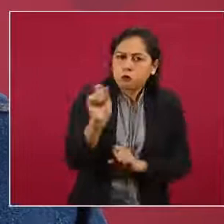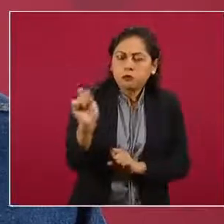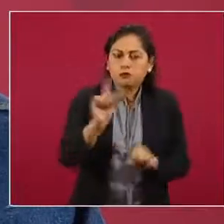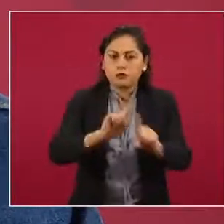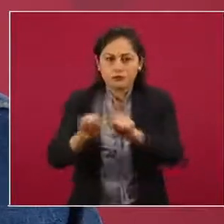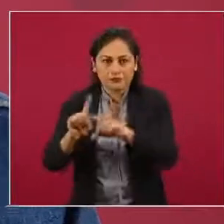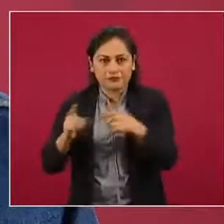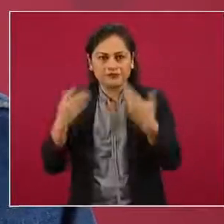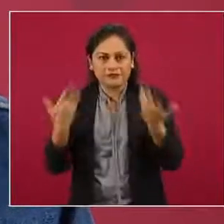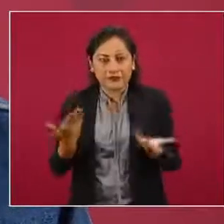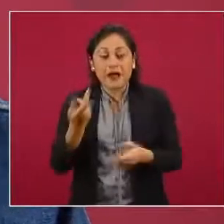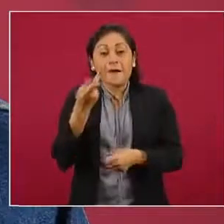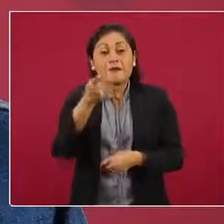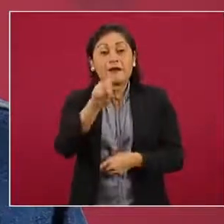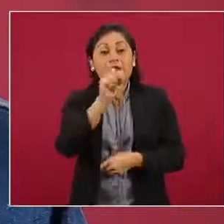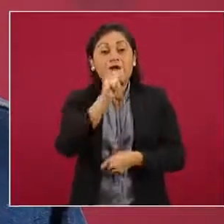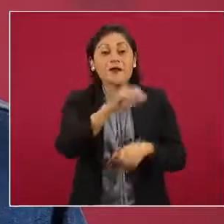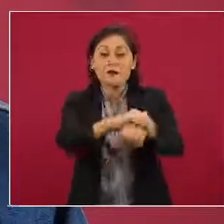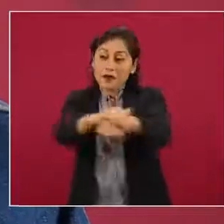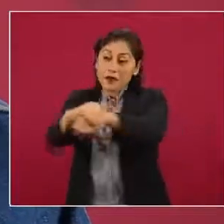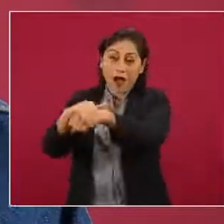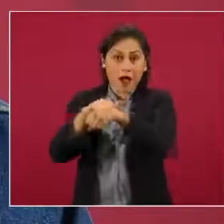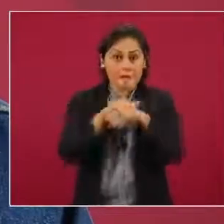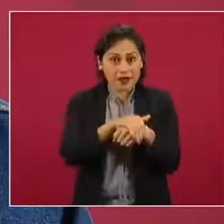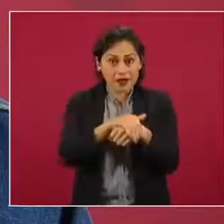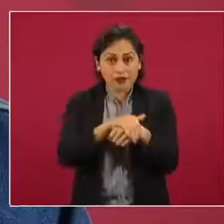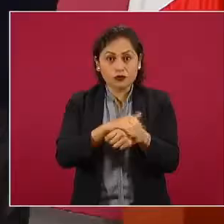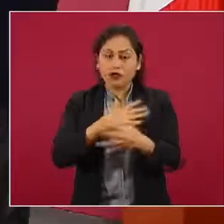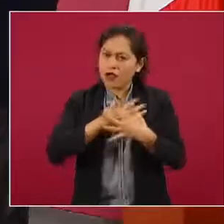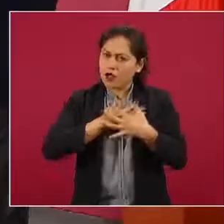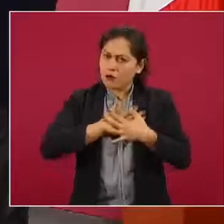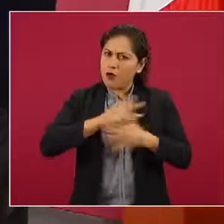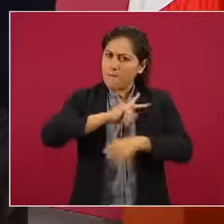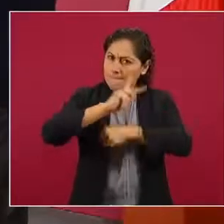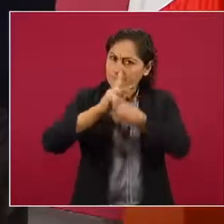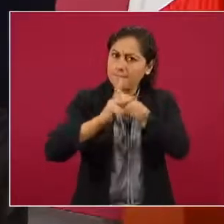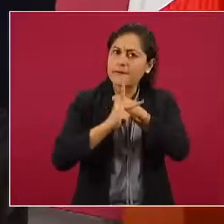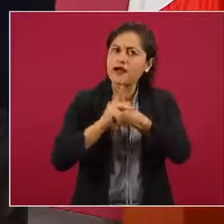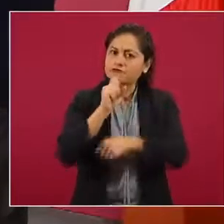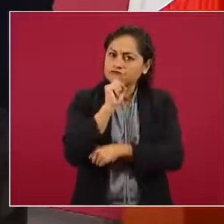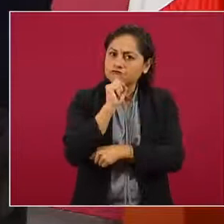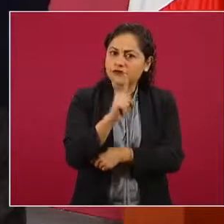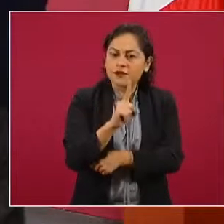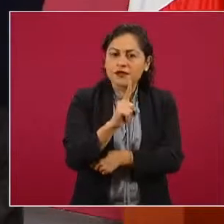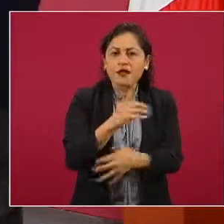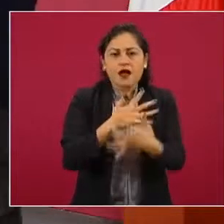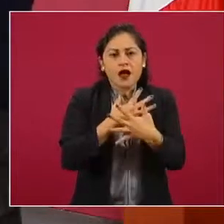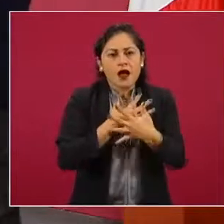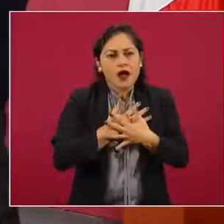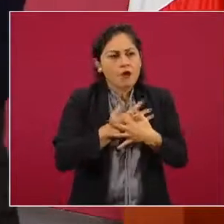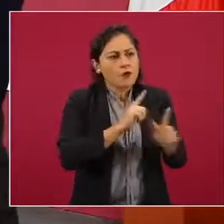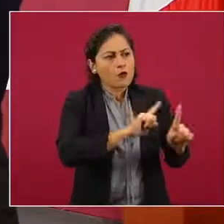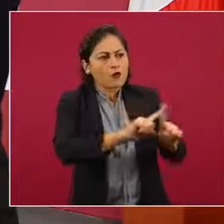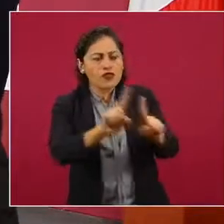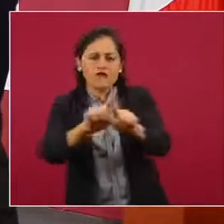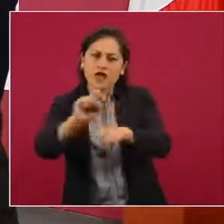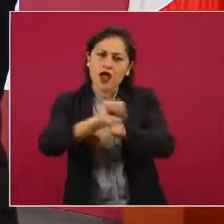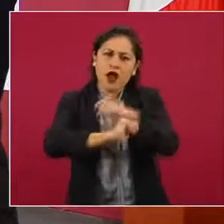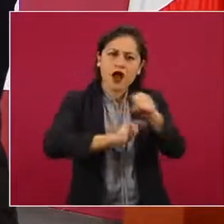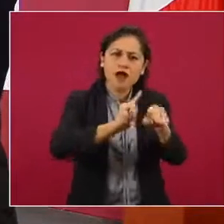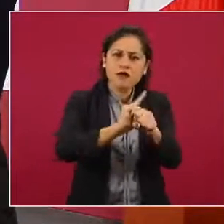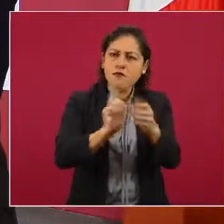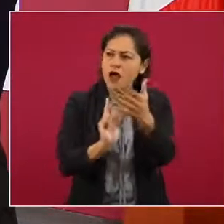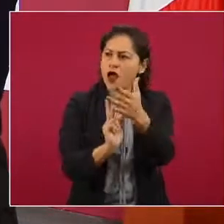cercanos, a tus amigos, a tu país, a la especie, al medio ambiente y a los organismos con los